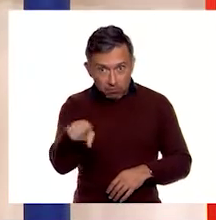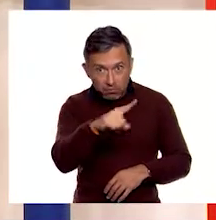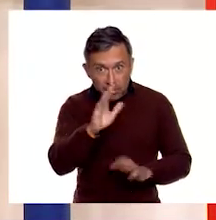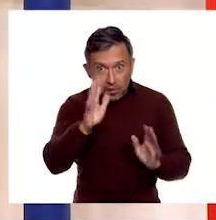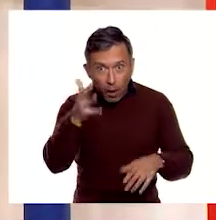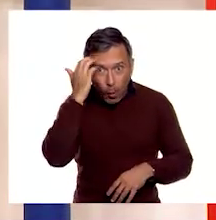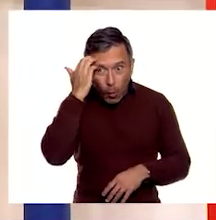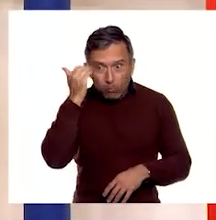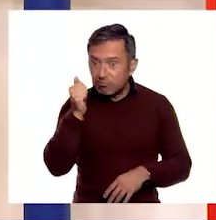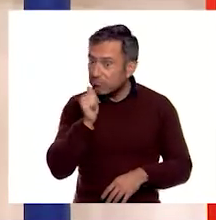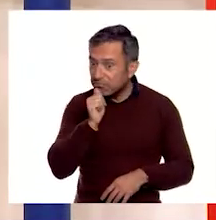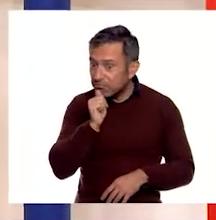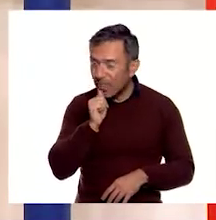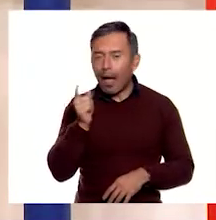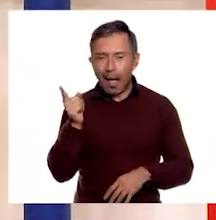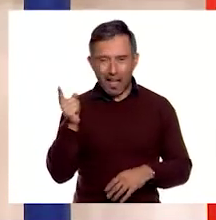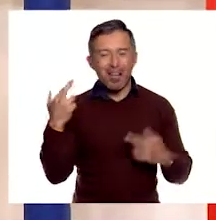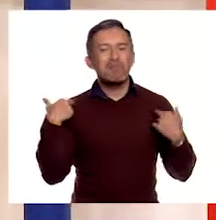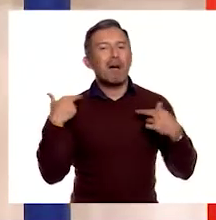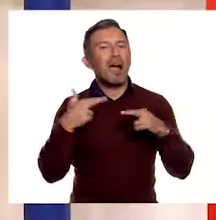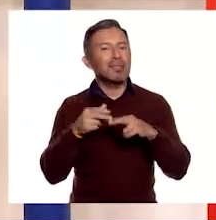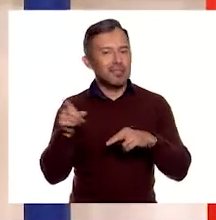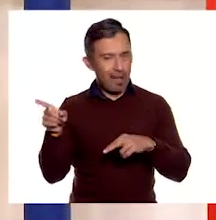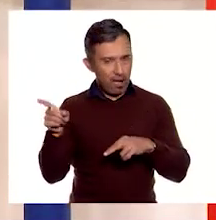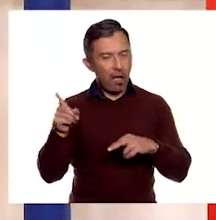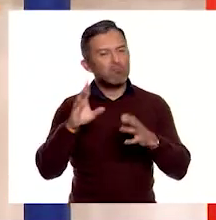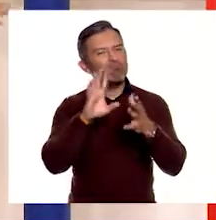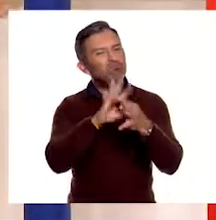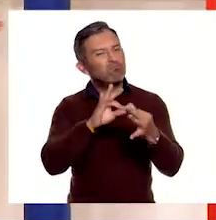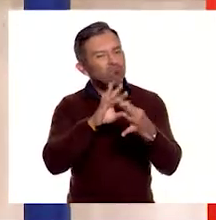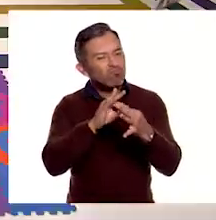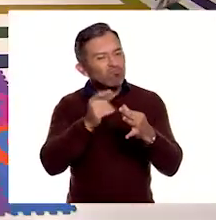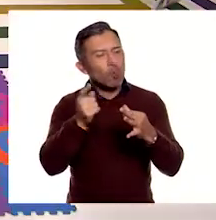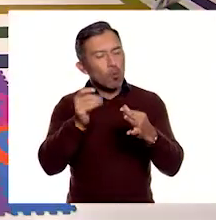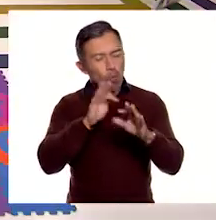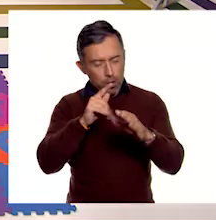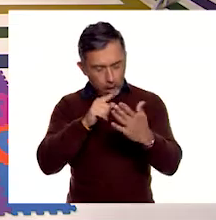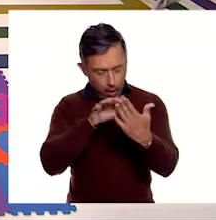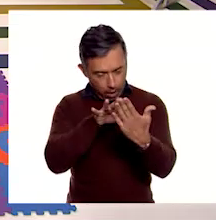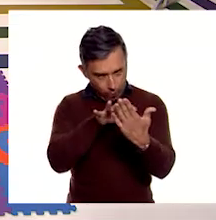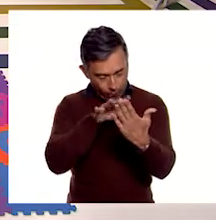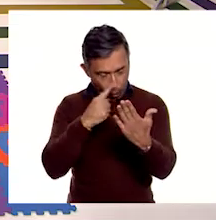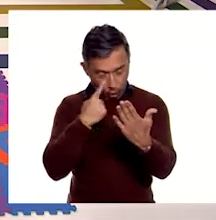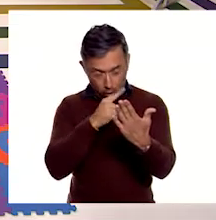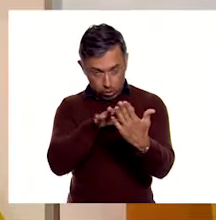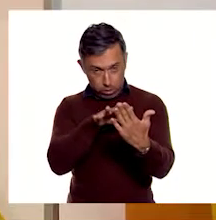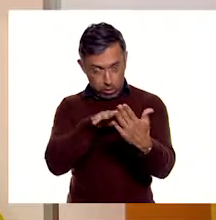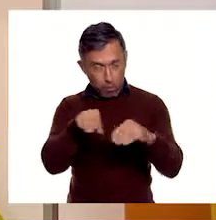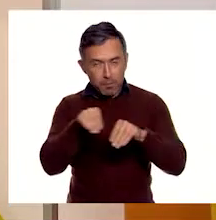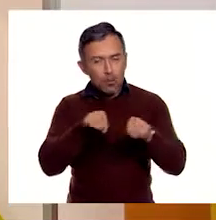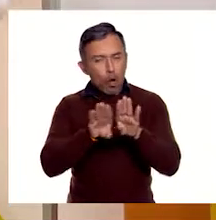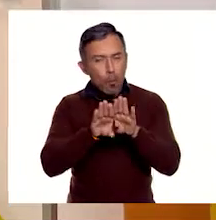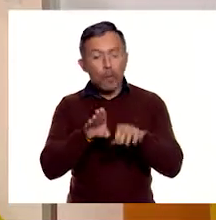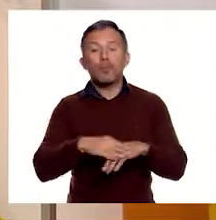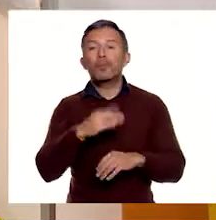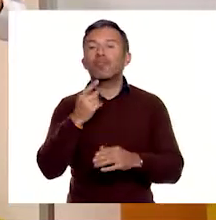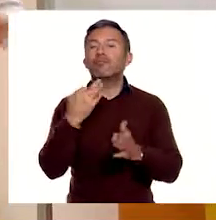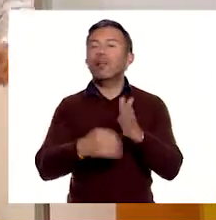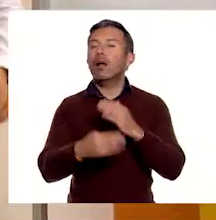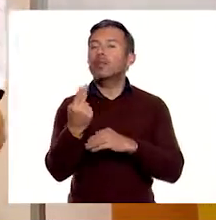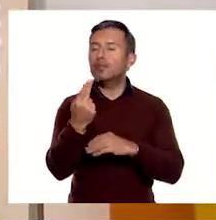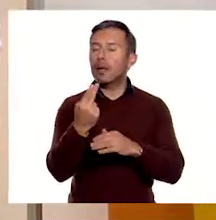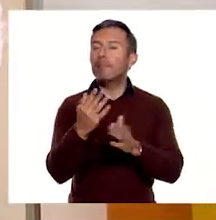Jenny nos va a enseñar cómo hacer una ilusión, ¿okay?, óptica en movimiento. ¿Qué necesitamos, así es, maestra? Necesitamos un pedazo de cartón.